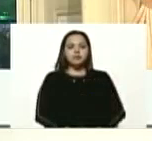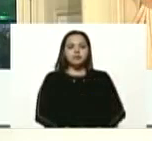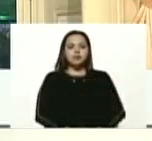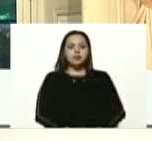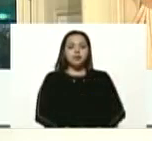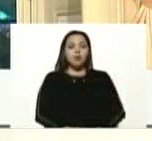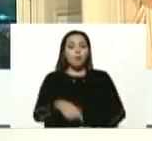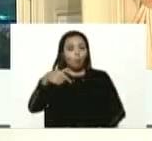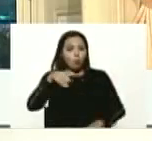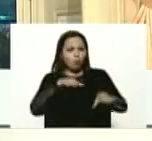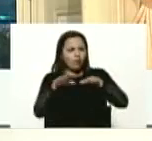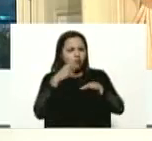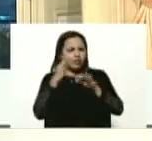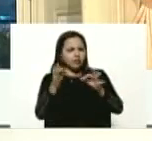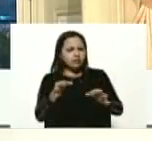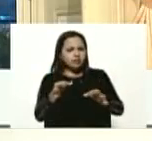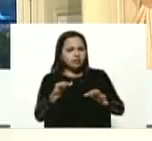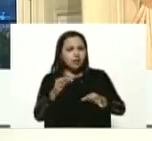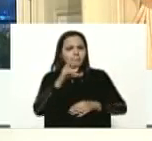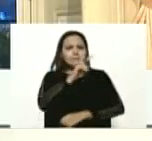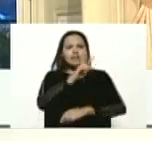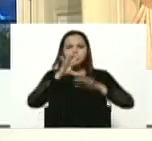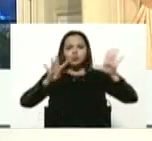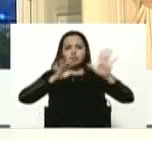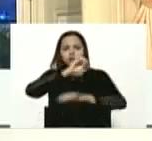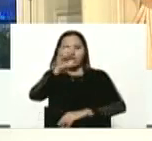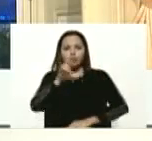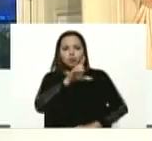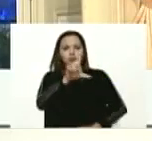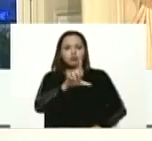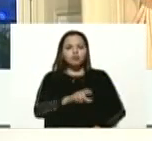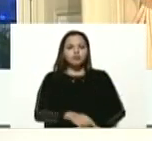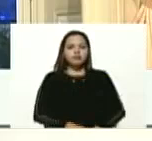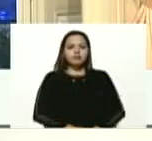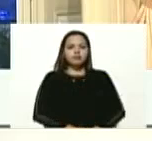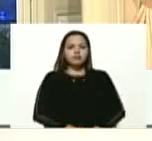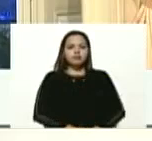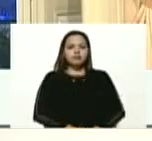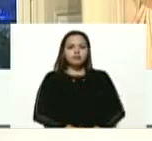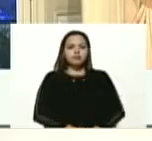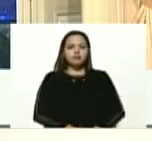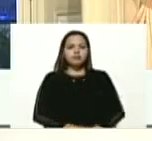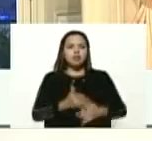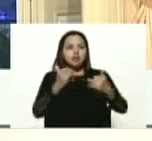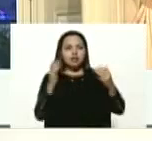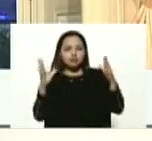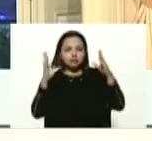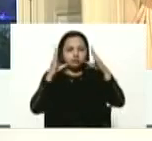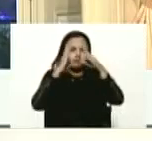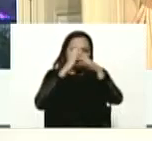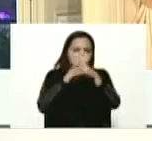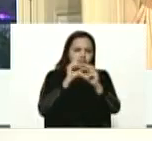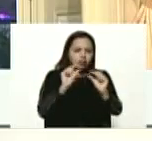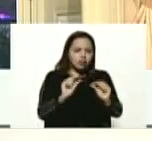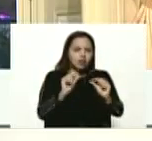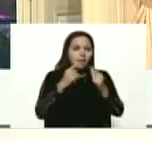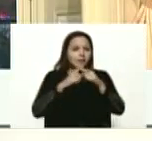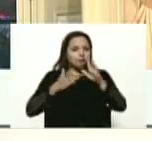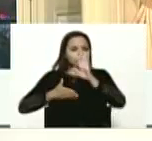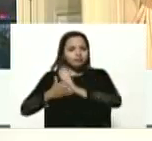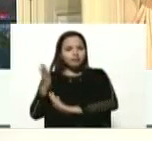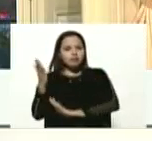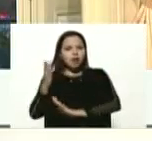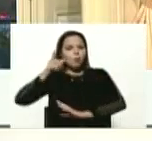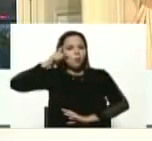Jueves, hoy es jueves, ¿verdad? 29 de julio, ya cayó un poquito la noche, pero nos vamos directo